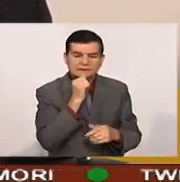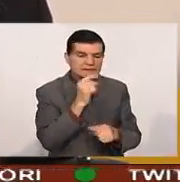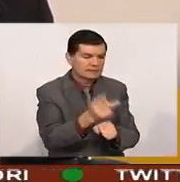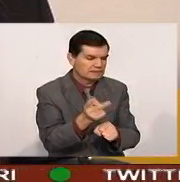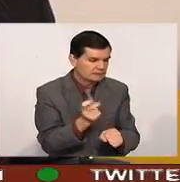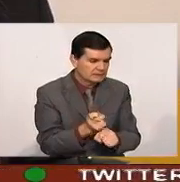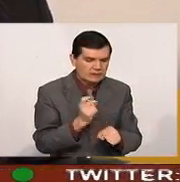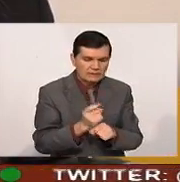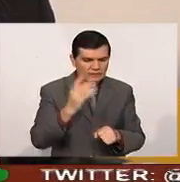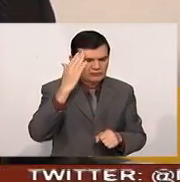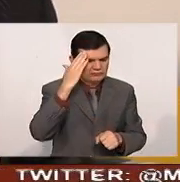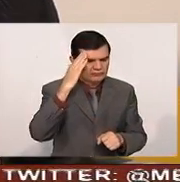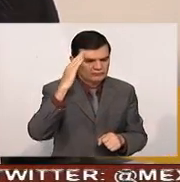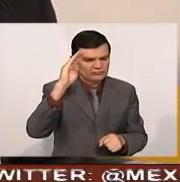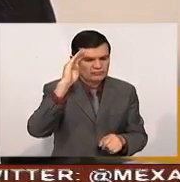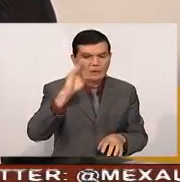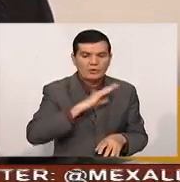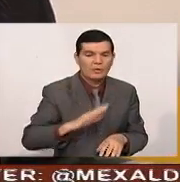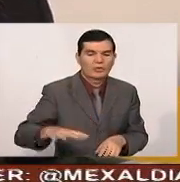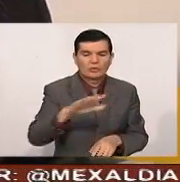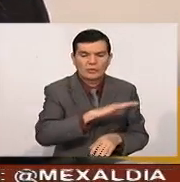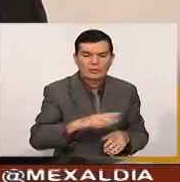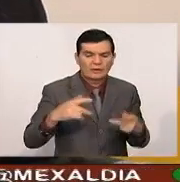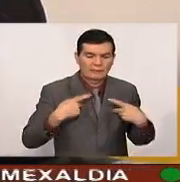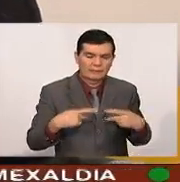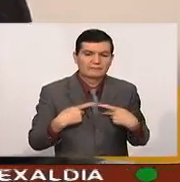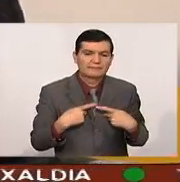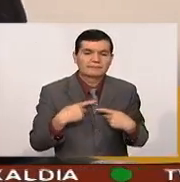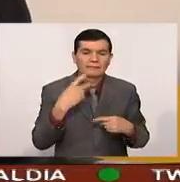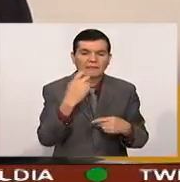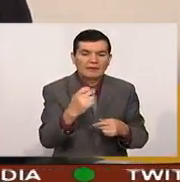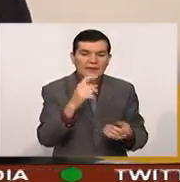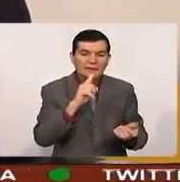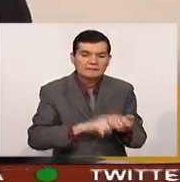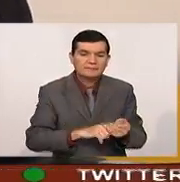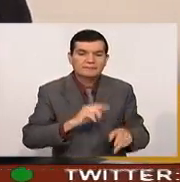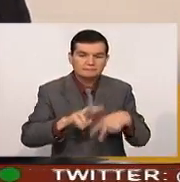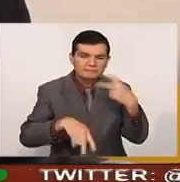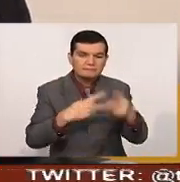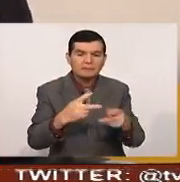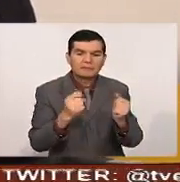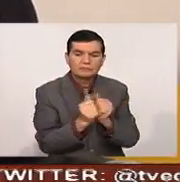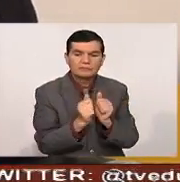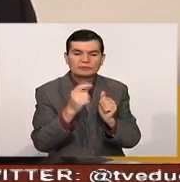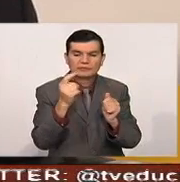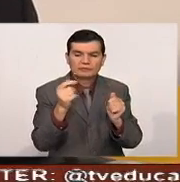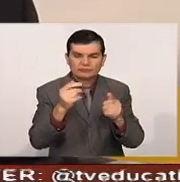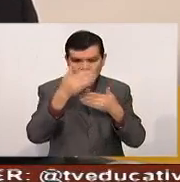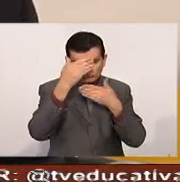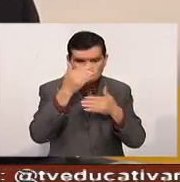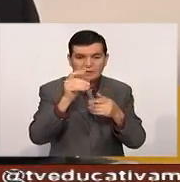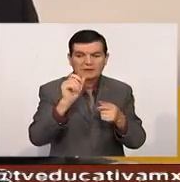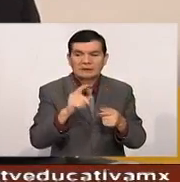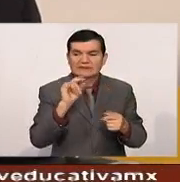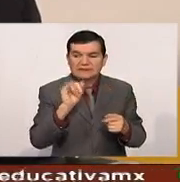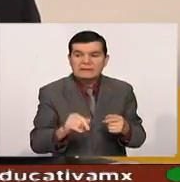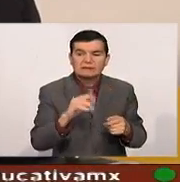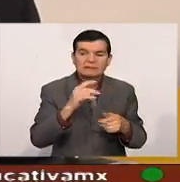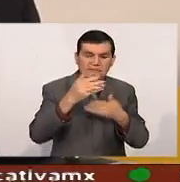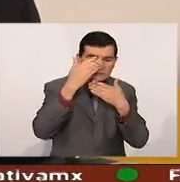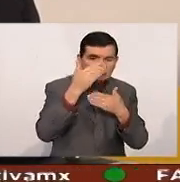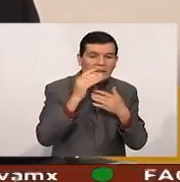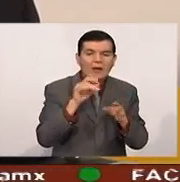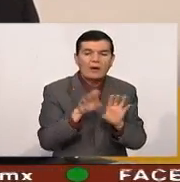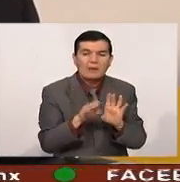directamente a la comandancia, sino a toda la comunidad. Y dentro de los que van a ir, irán muchos zapatistas y no zapatistas. No hemos